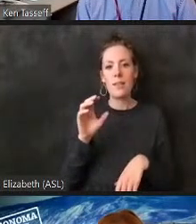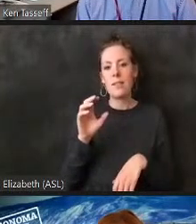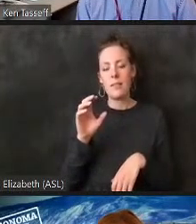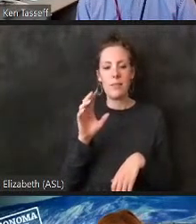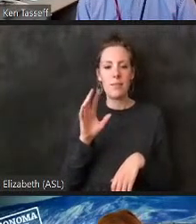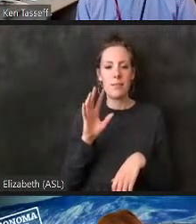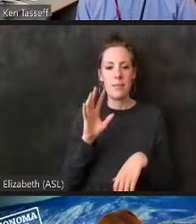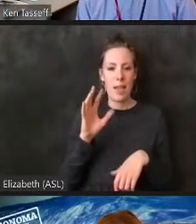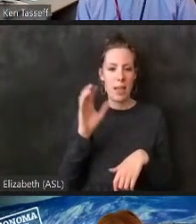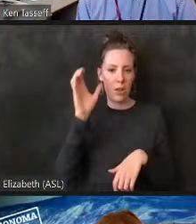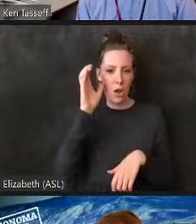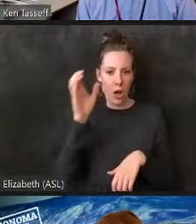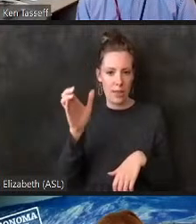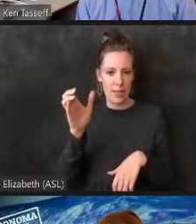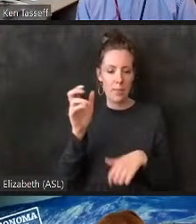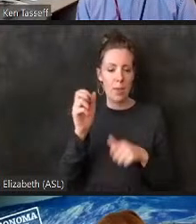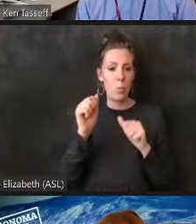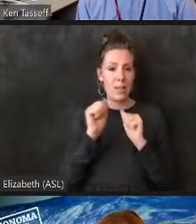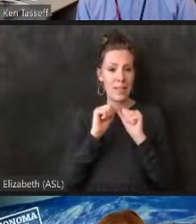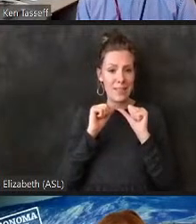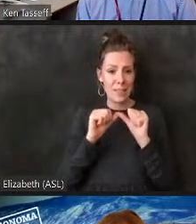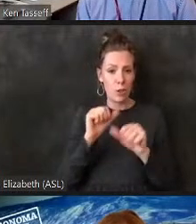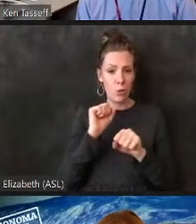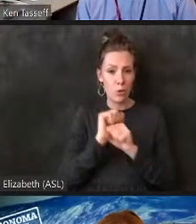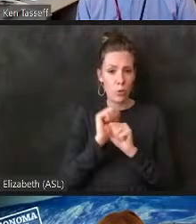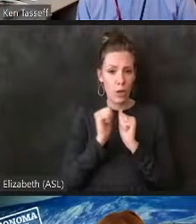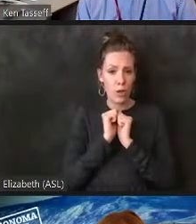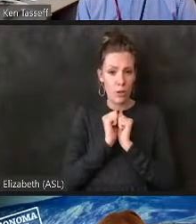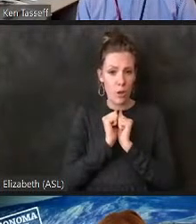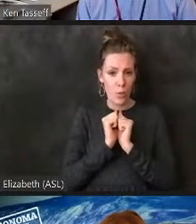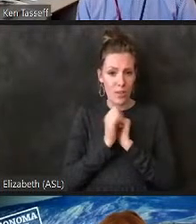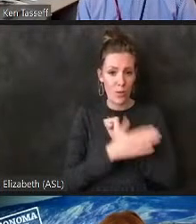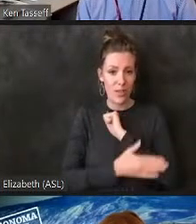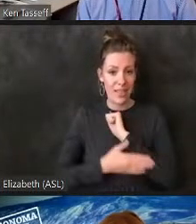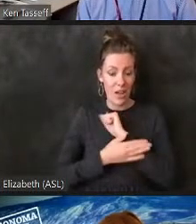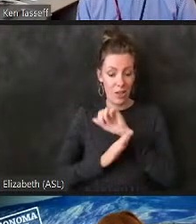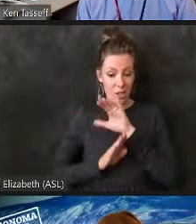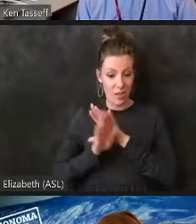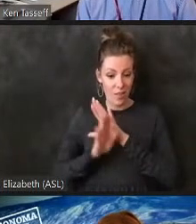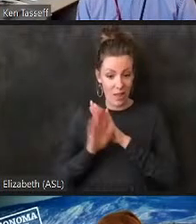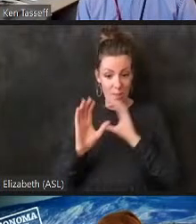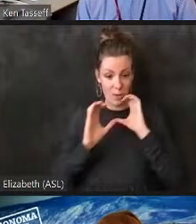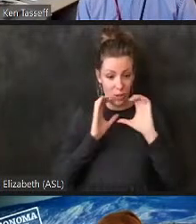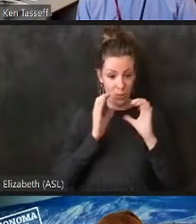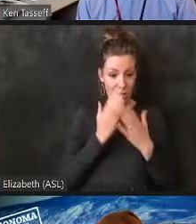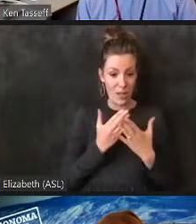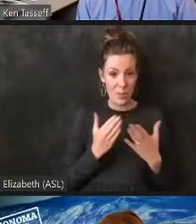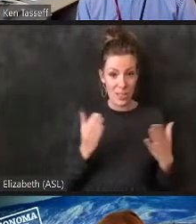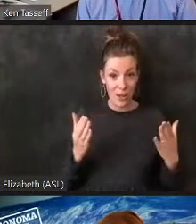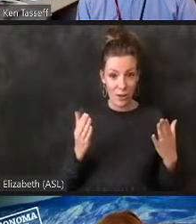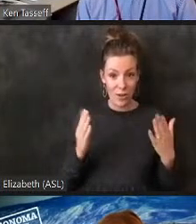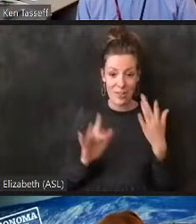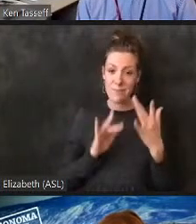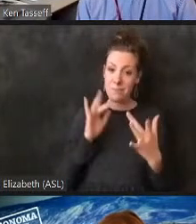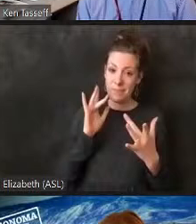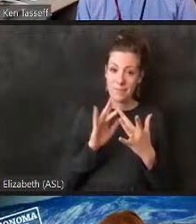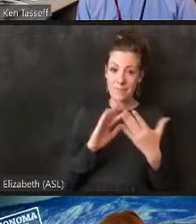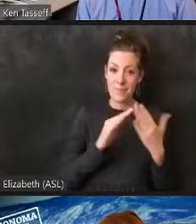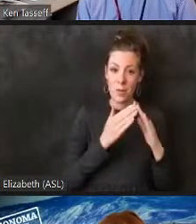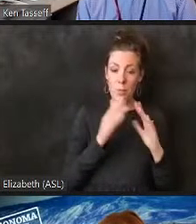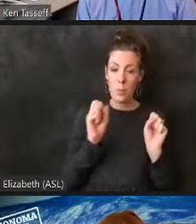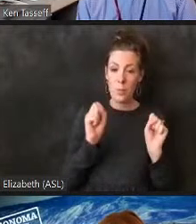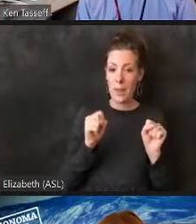usando el concepto de Hub and Spoke con el condado para desarrollar materiales de